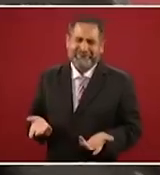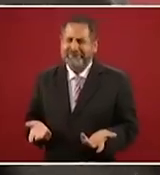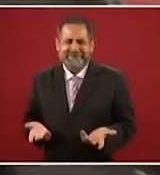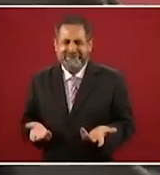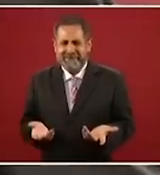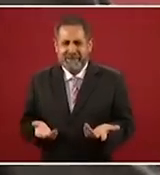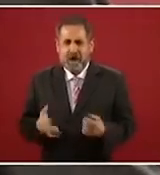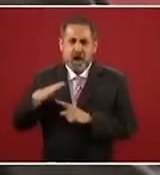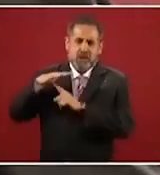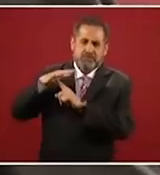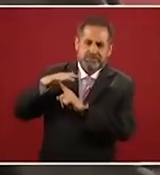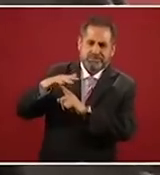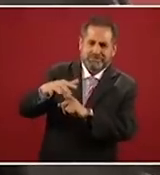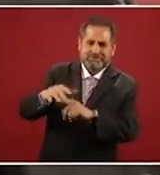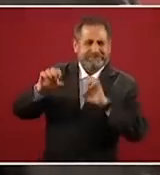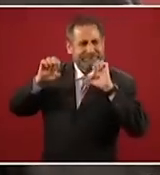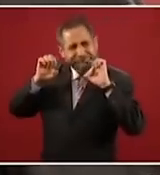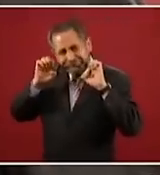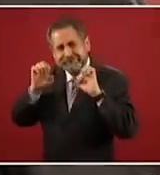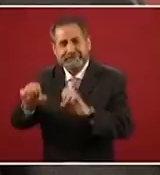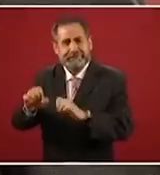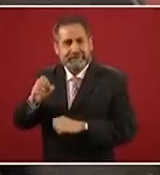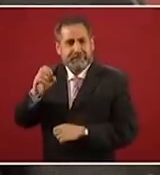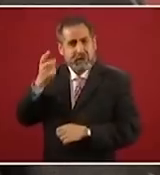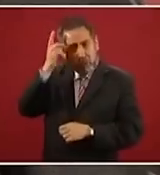y helicópteros de lujo